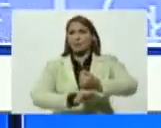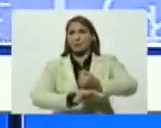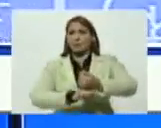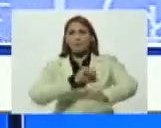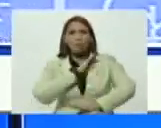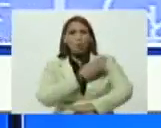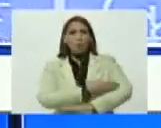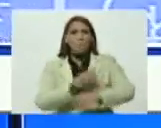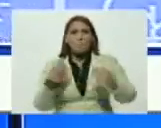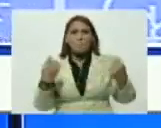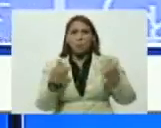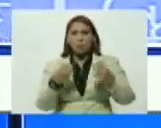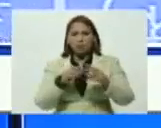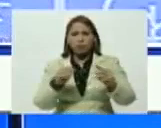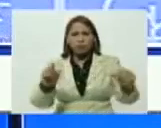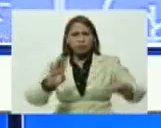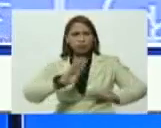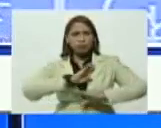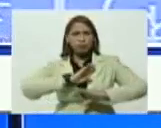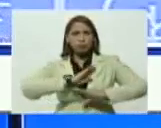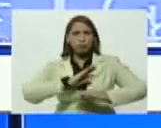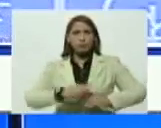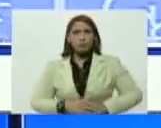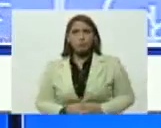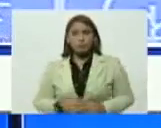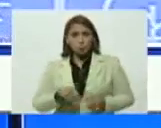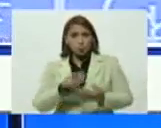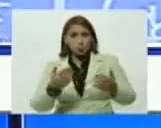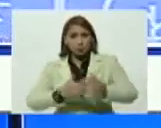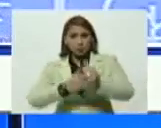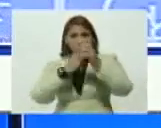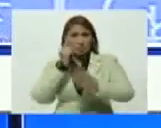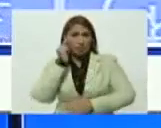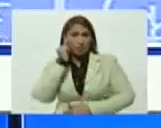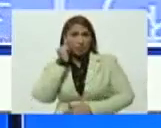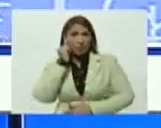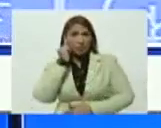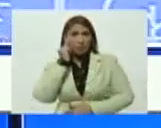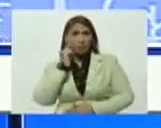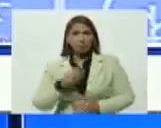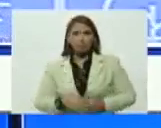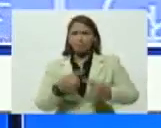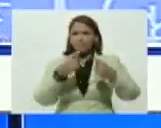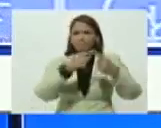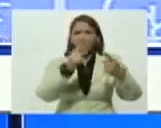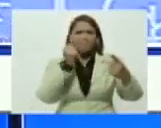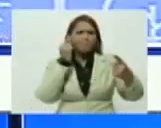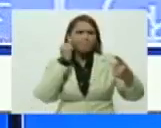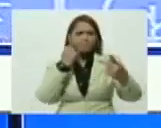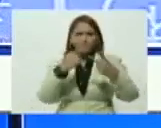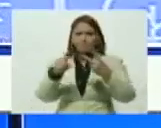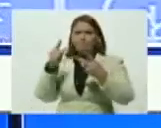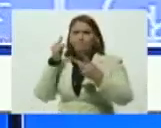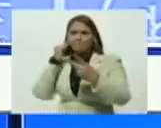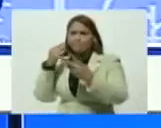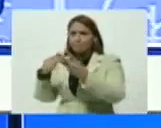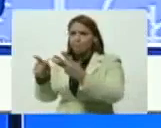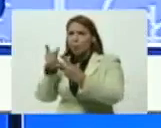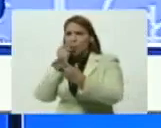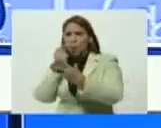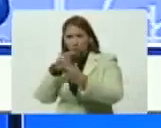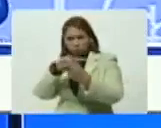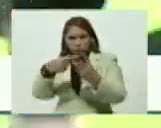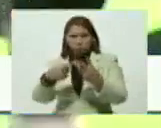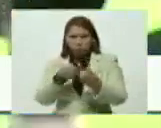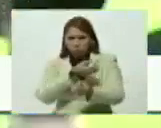popular territorial. Y ustedes, lideresas, Ana, Nosliu, Luis José, líderes,